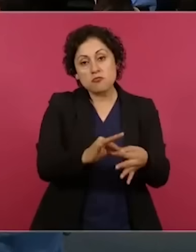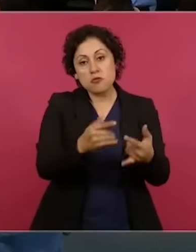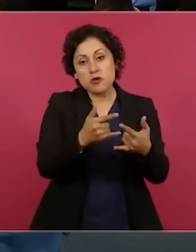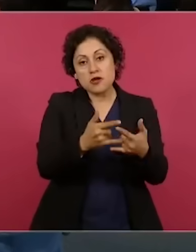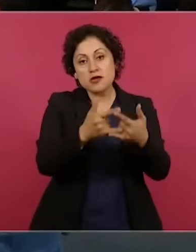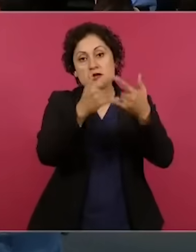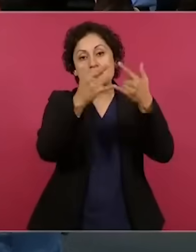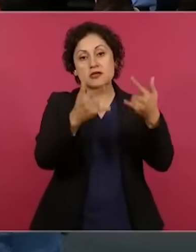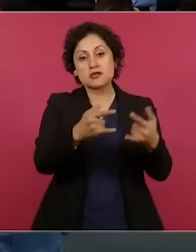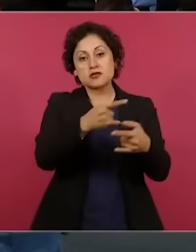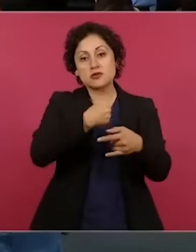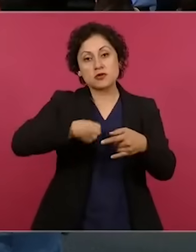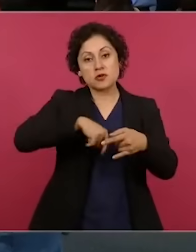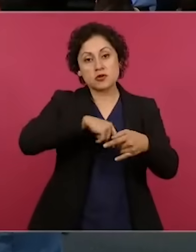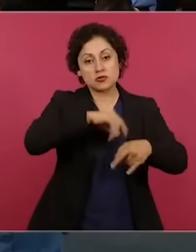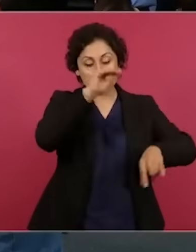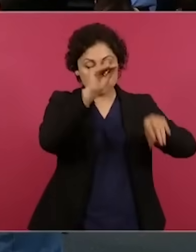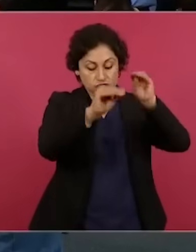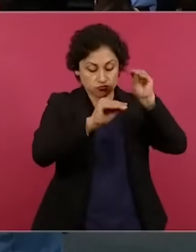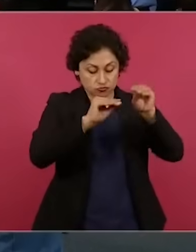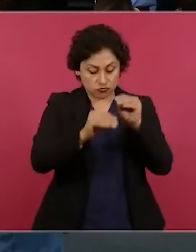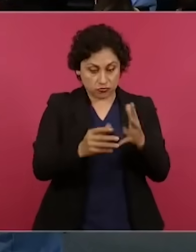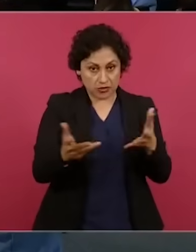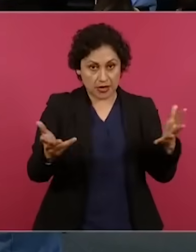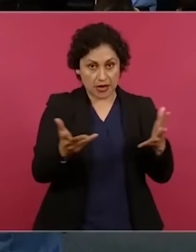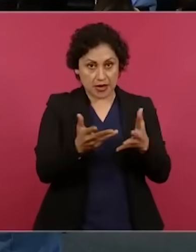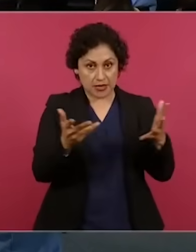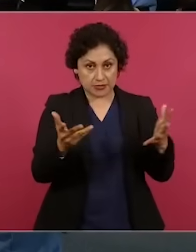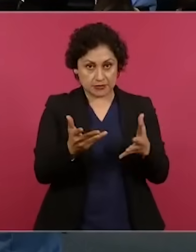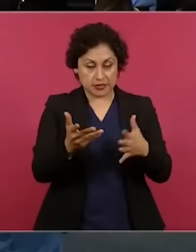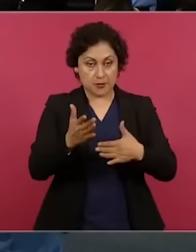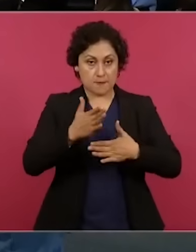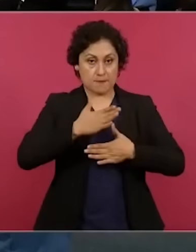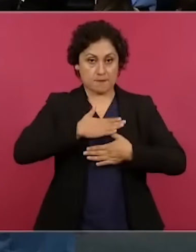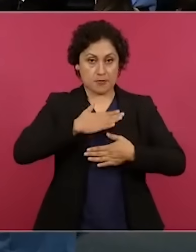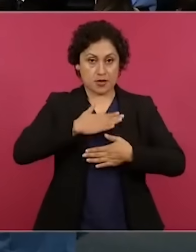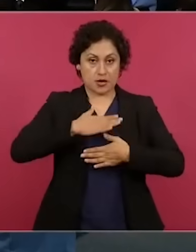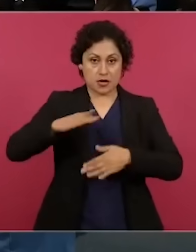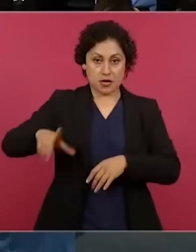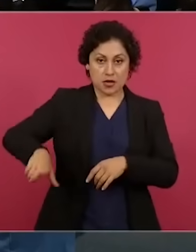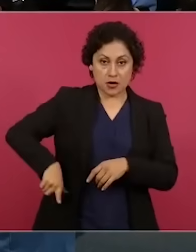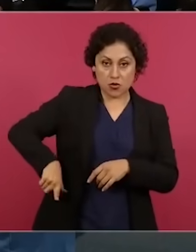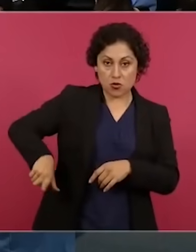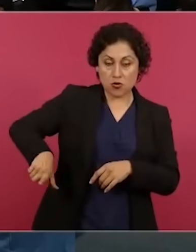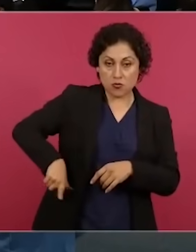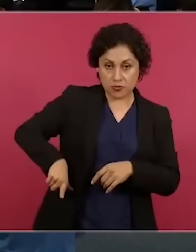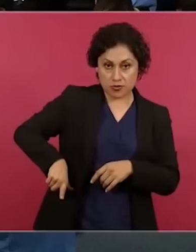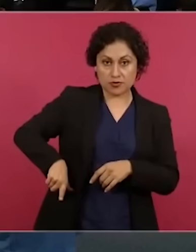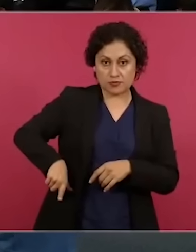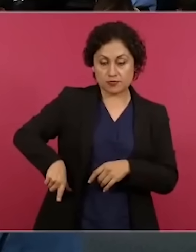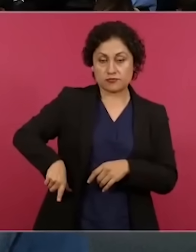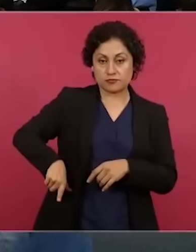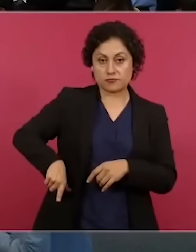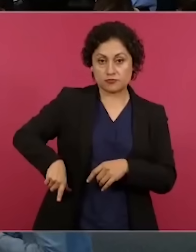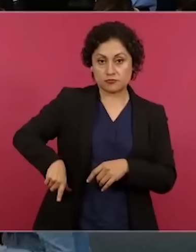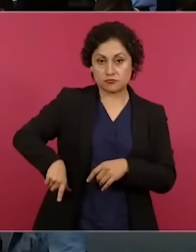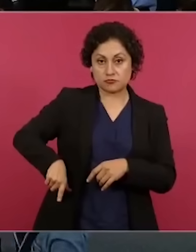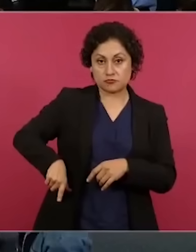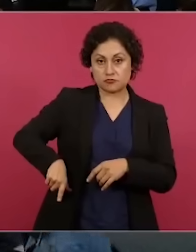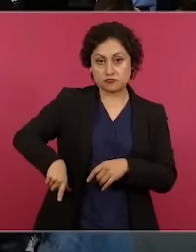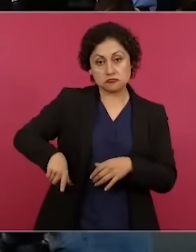elaborado de manera conjunta en el gobierno que represento, para ir